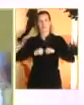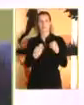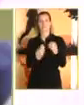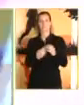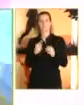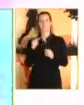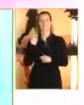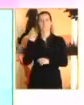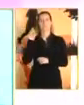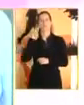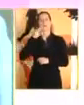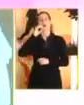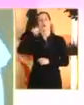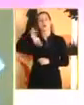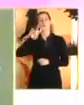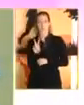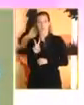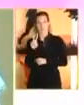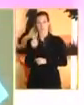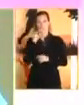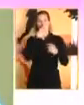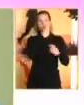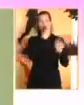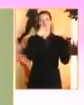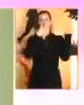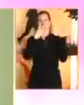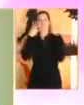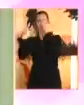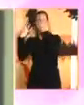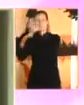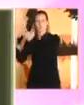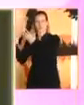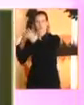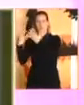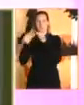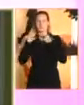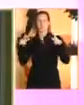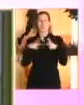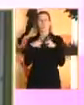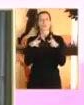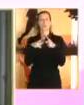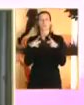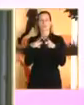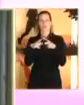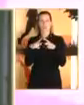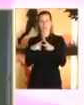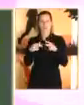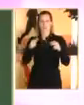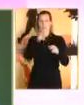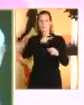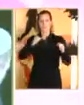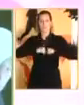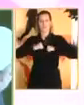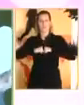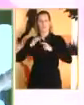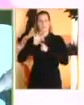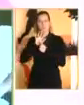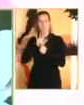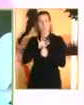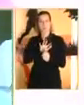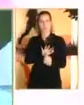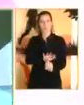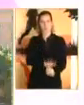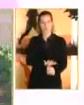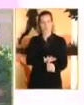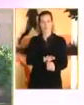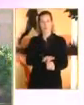en 1999. En una sociedad en la que la edad constituye una causa de discriminación, conviene recordar al